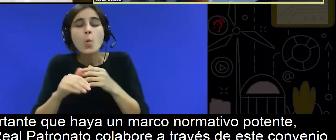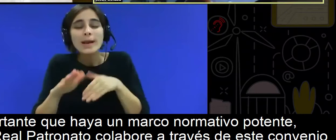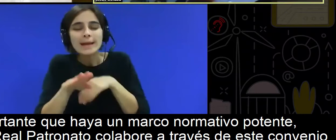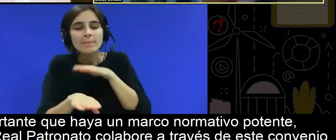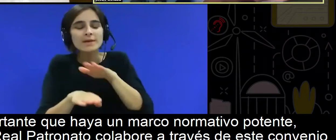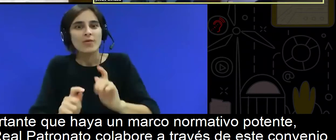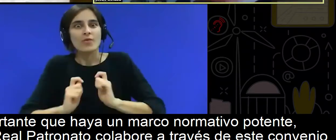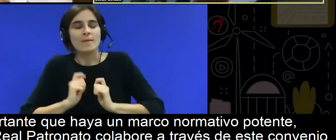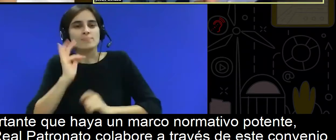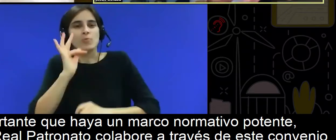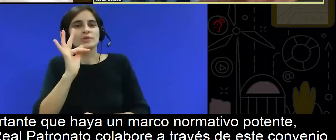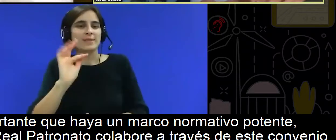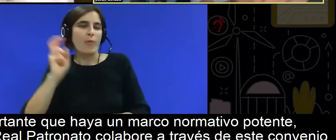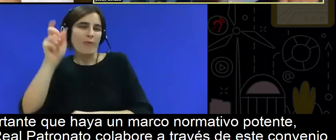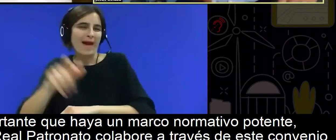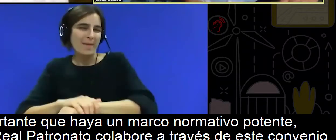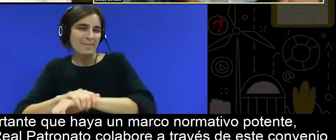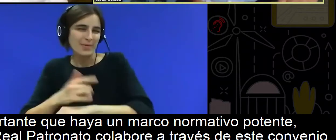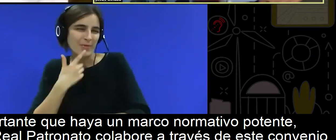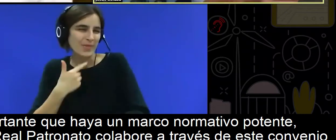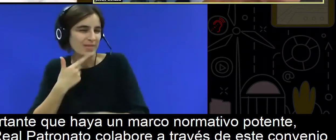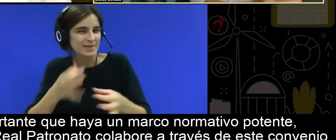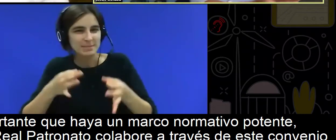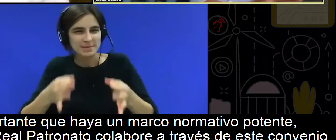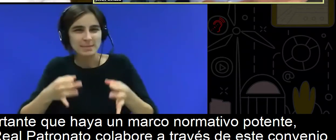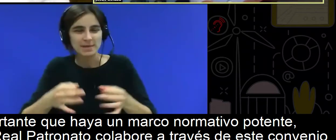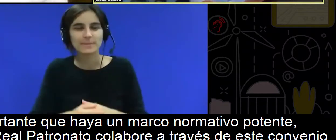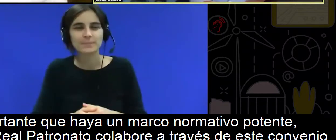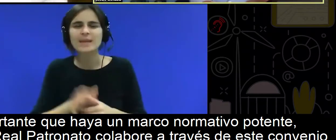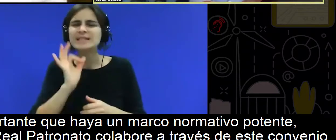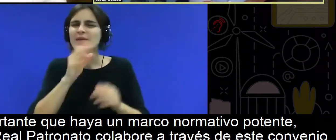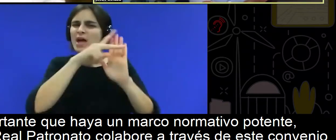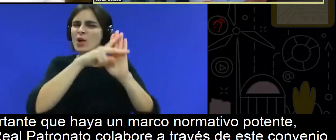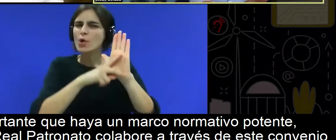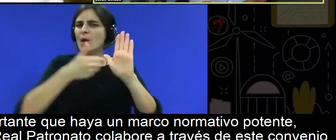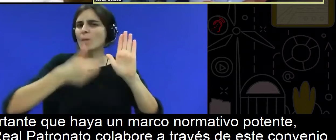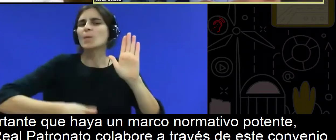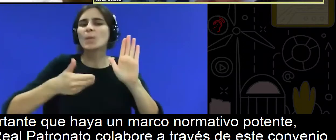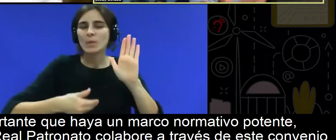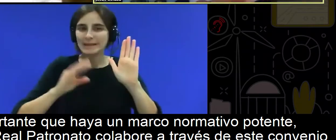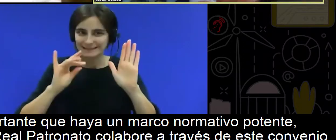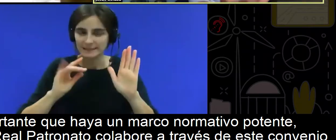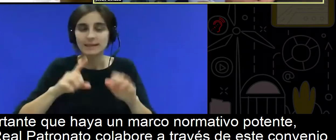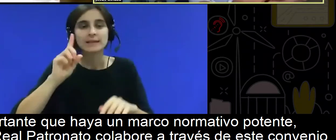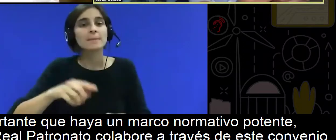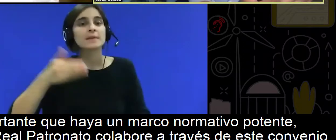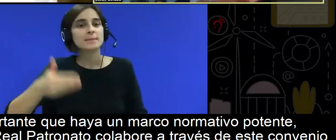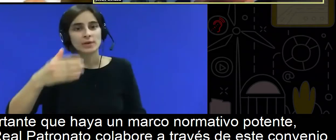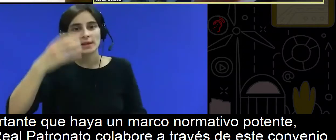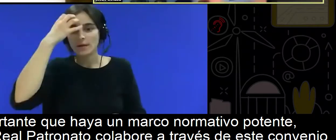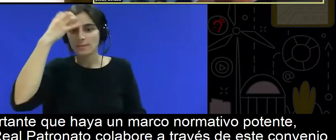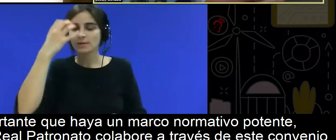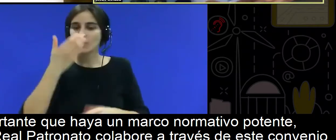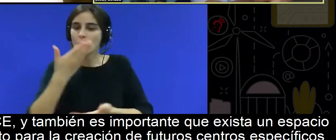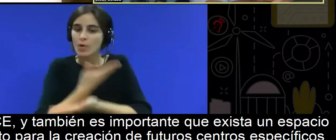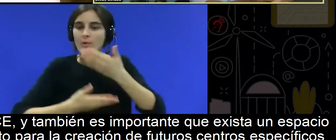global de la accesibilidad. Vale que es importante que haya un marco normativo potente, vale que es importante que el Real Patronato colabore, apoye a través de